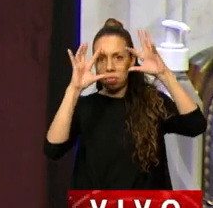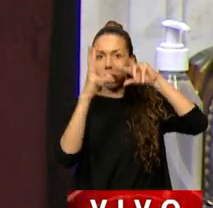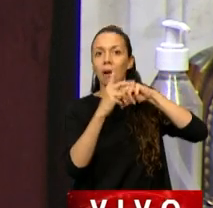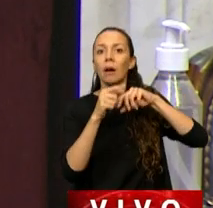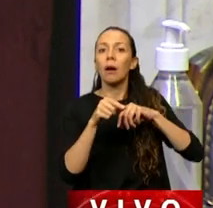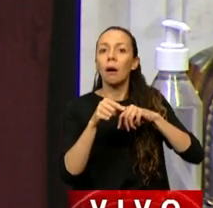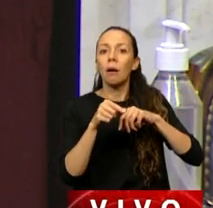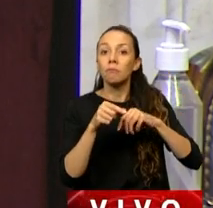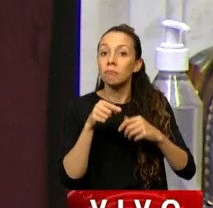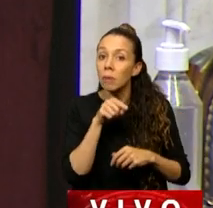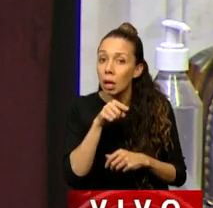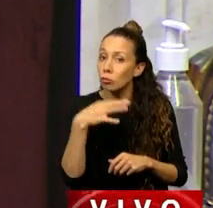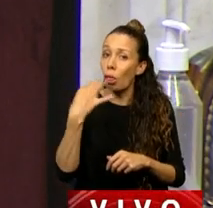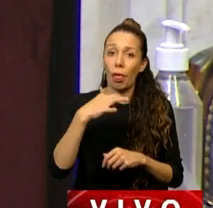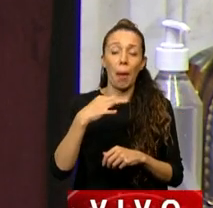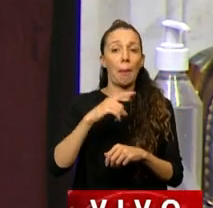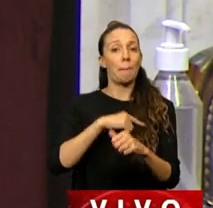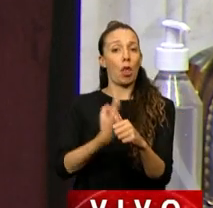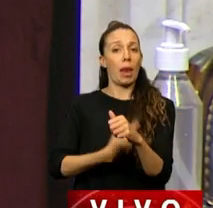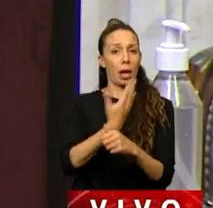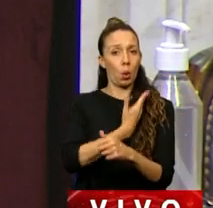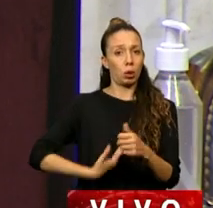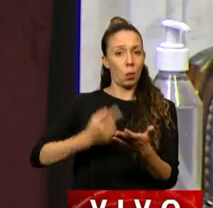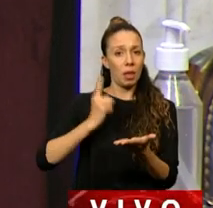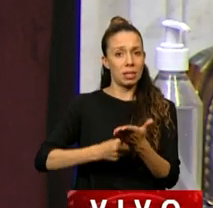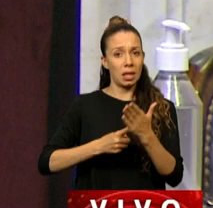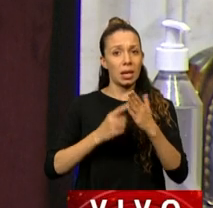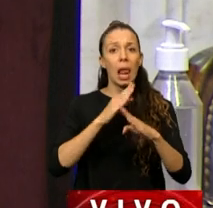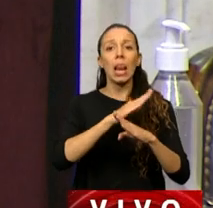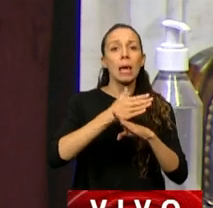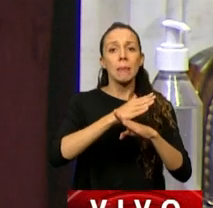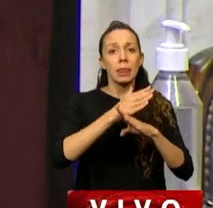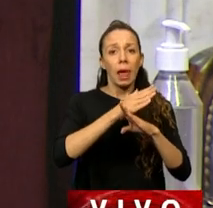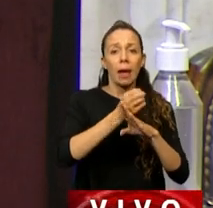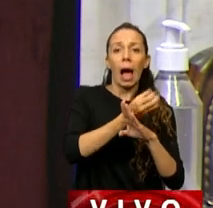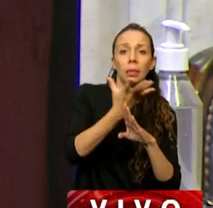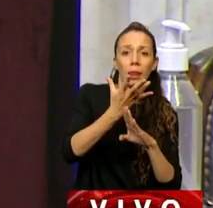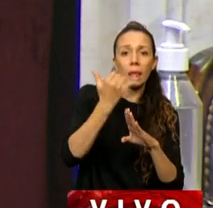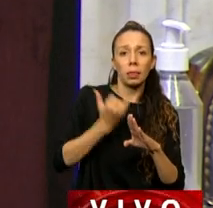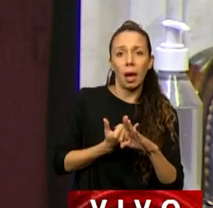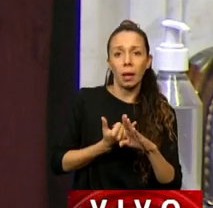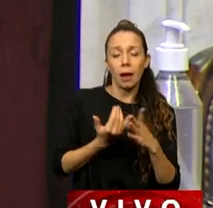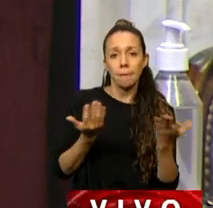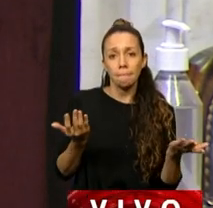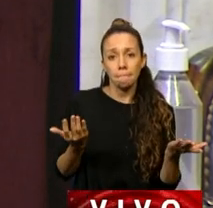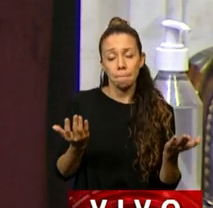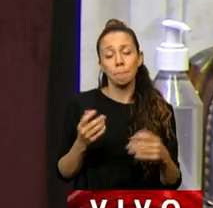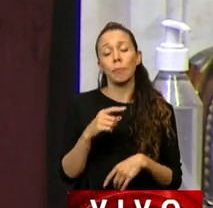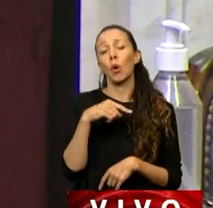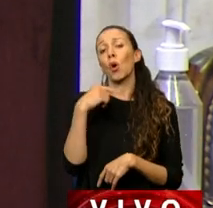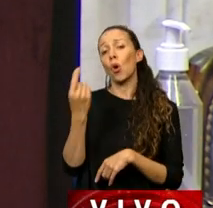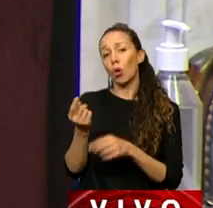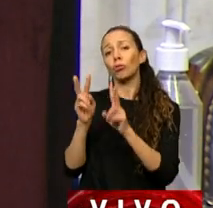Poder Ejecutivo. Y después, una cuestión técnica, ¿no?, que no es menor y que tiene que ver con